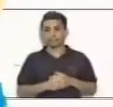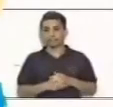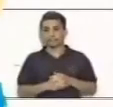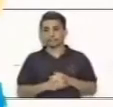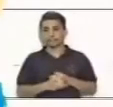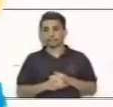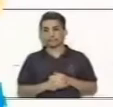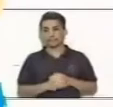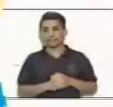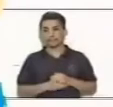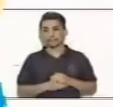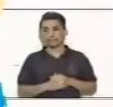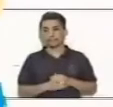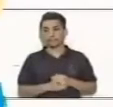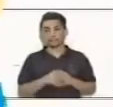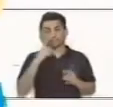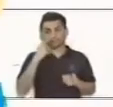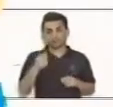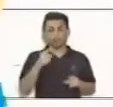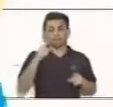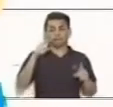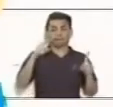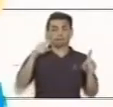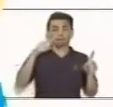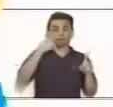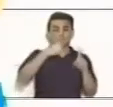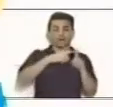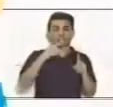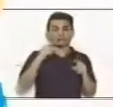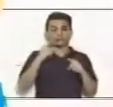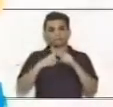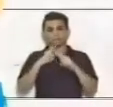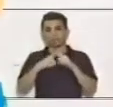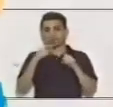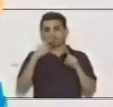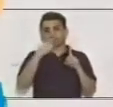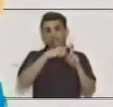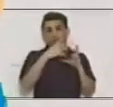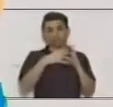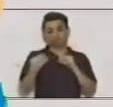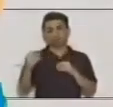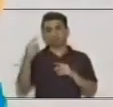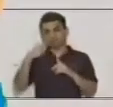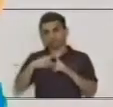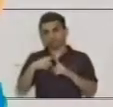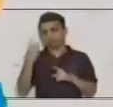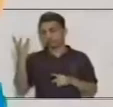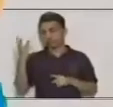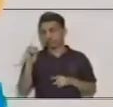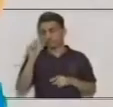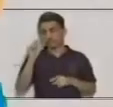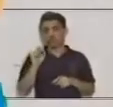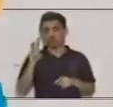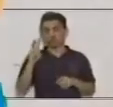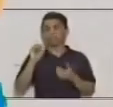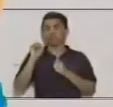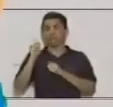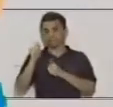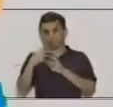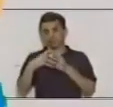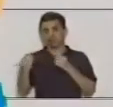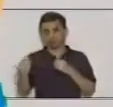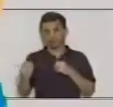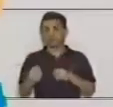Siguiente. Más dentro de más, más. 30 dentro de 2, 15. X2